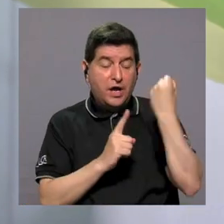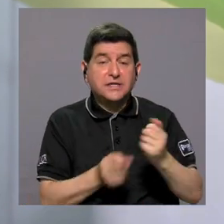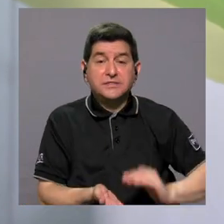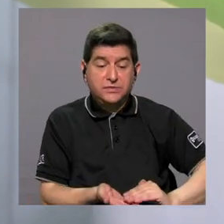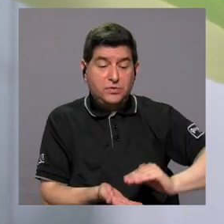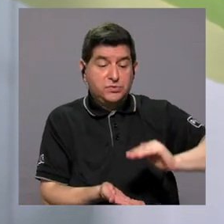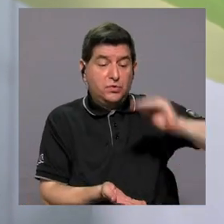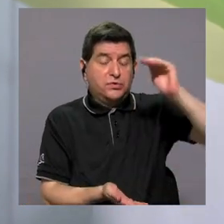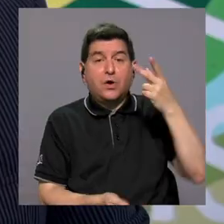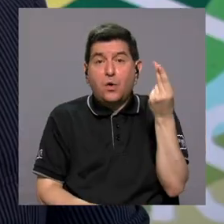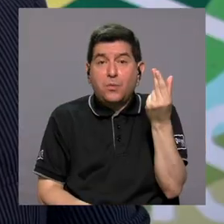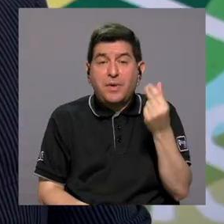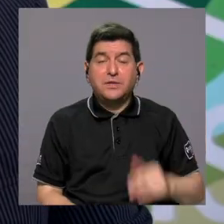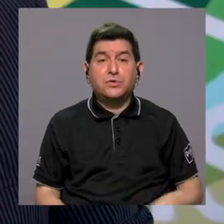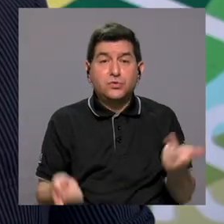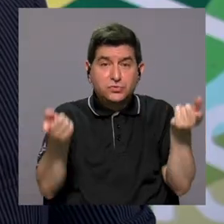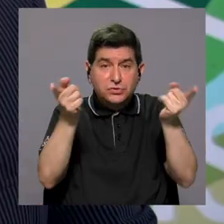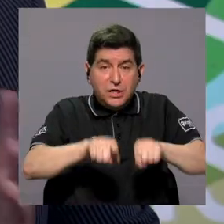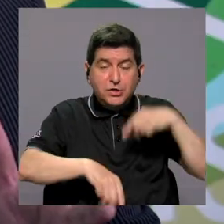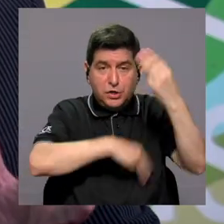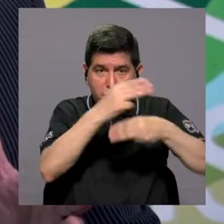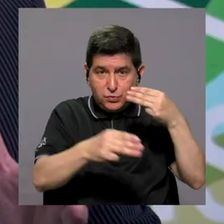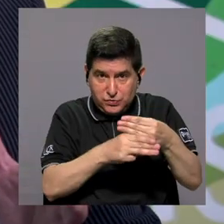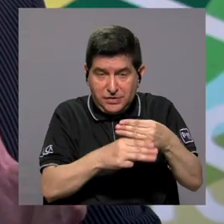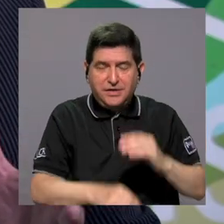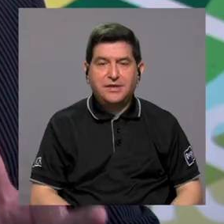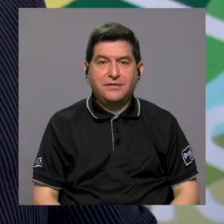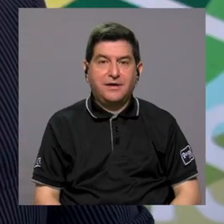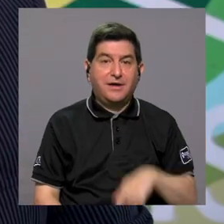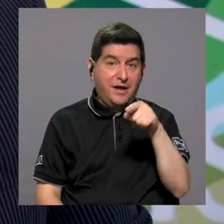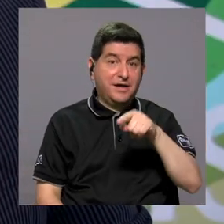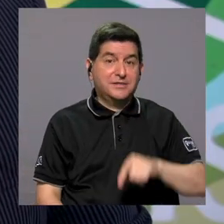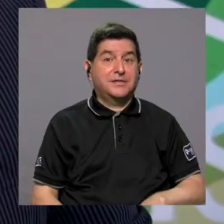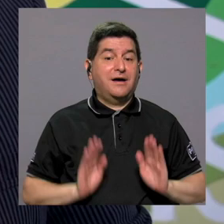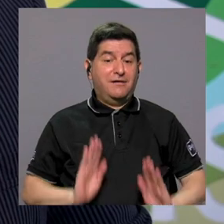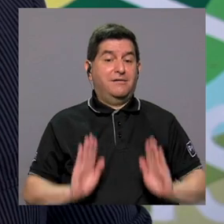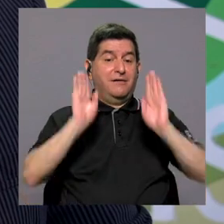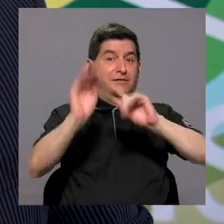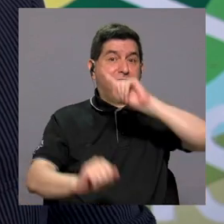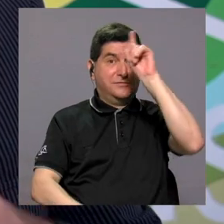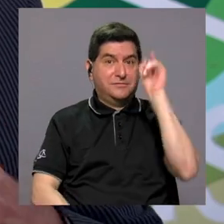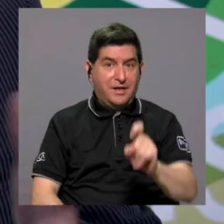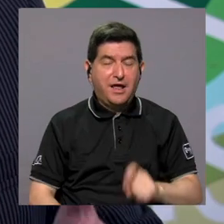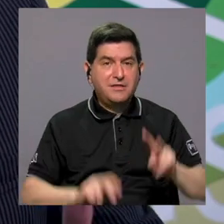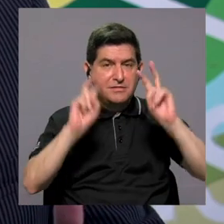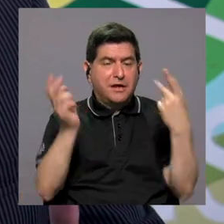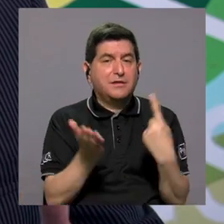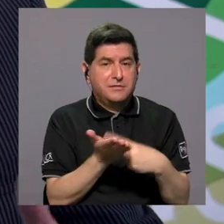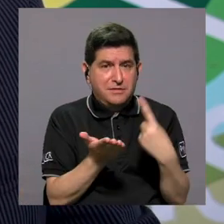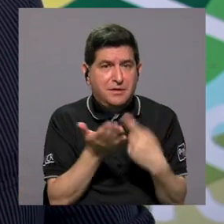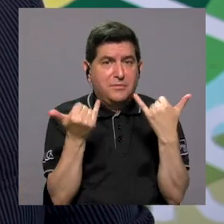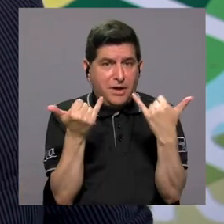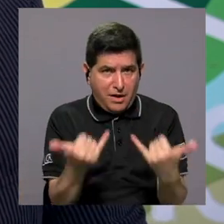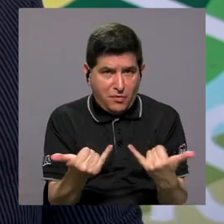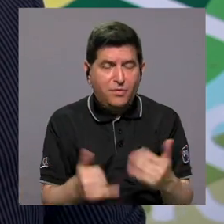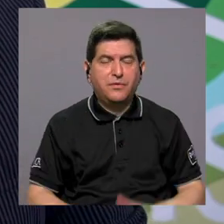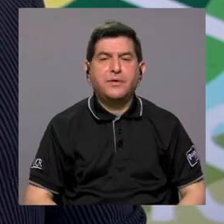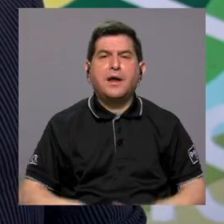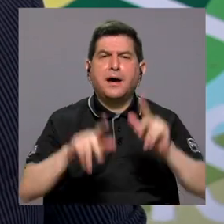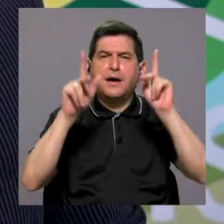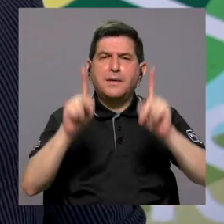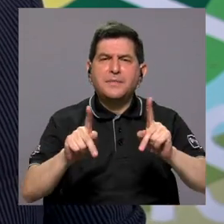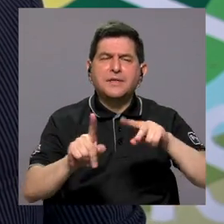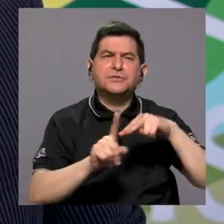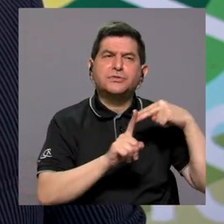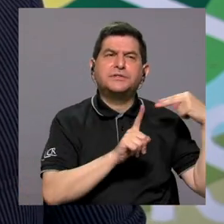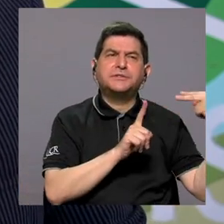que tiene el globo es una excelente pregunta y es un tema que se está discutiendo hay personas que tienen